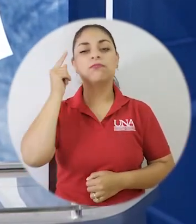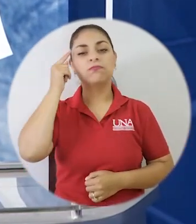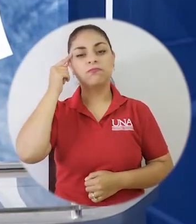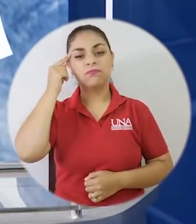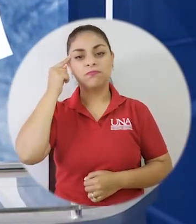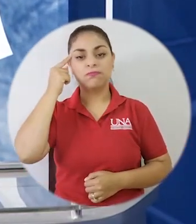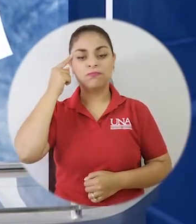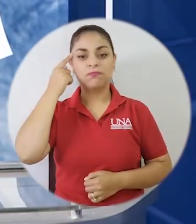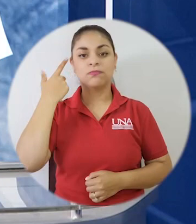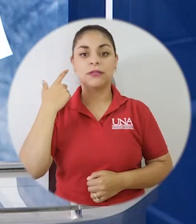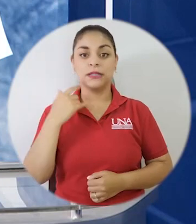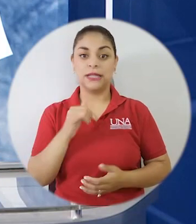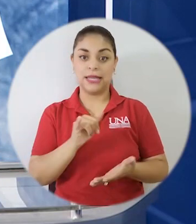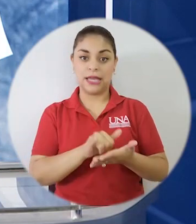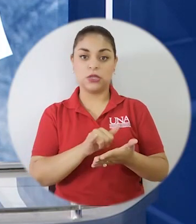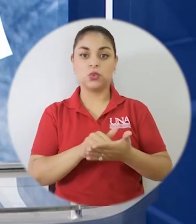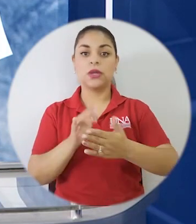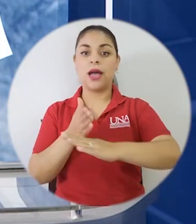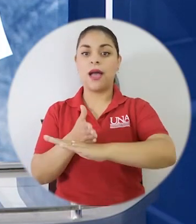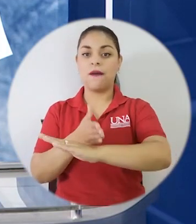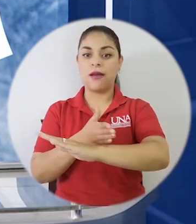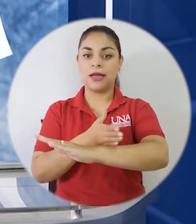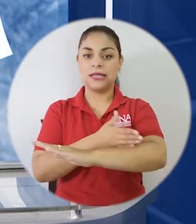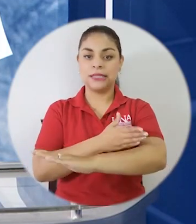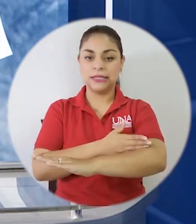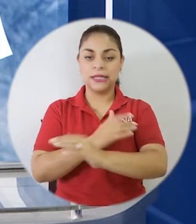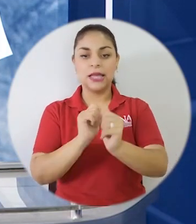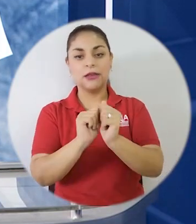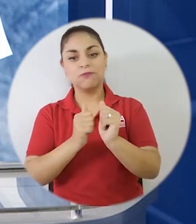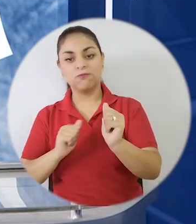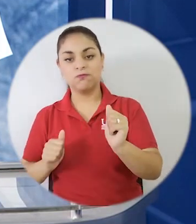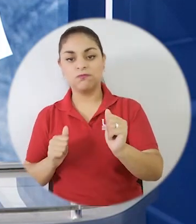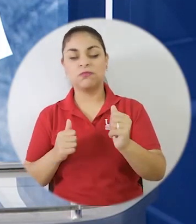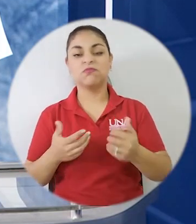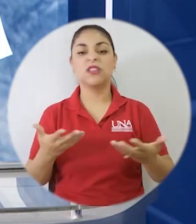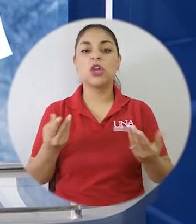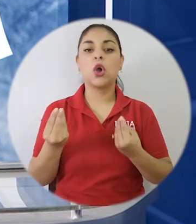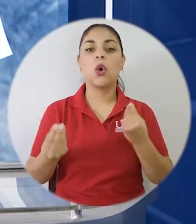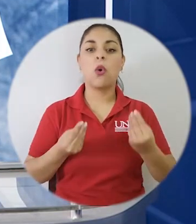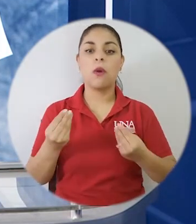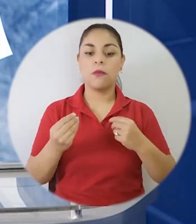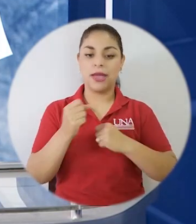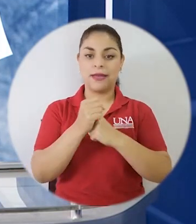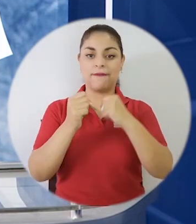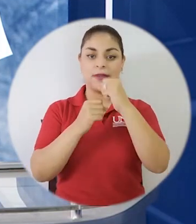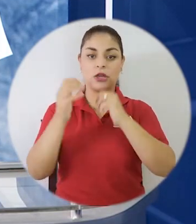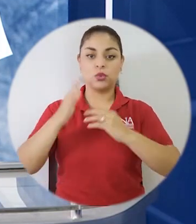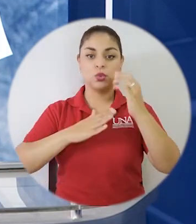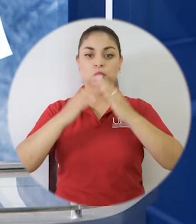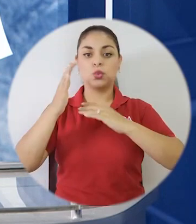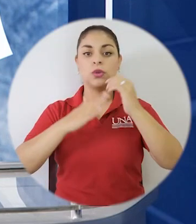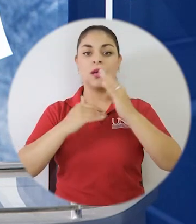sobre precisamente esos avances, esos retrocesos y cómo la infraestructura, la formación de recurso humano y la